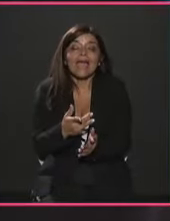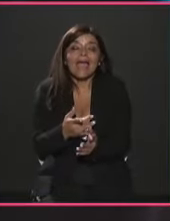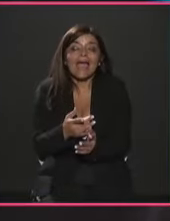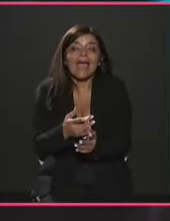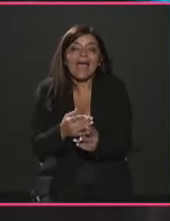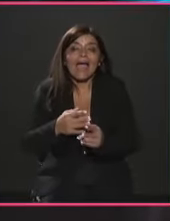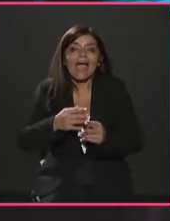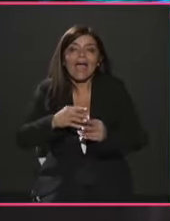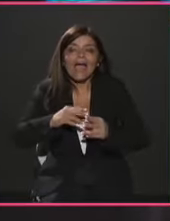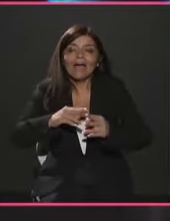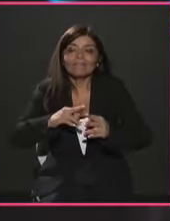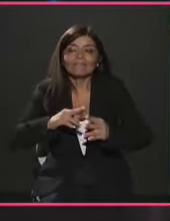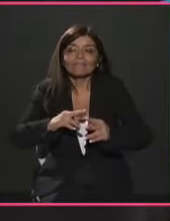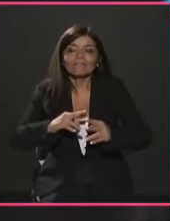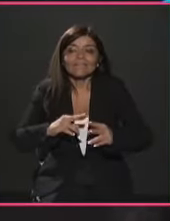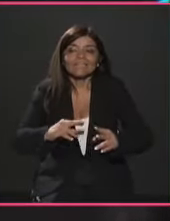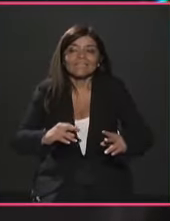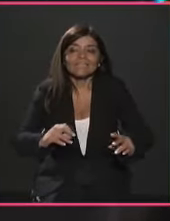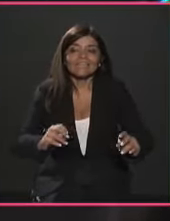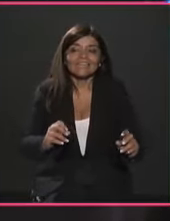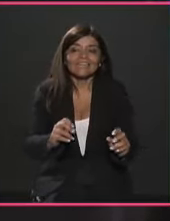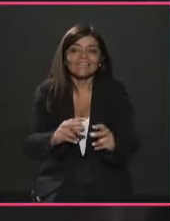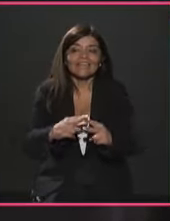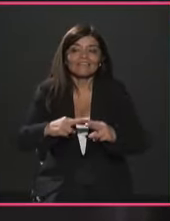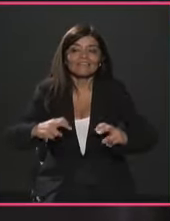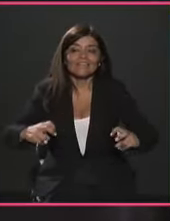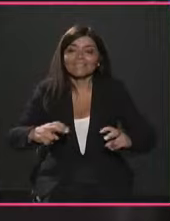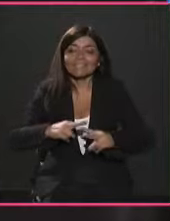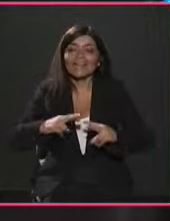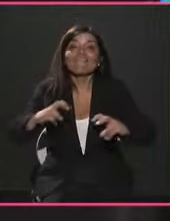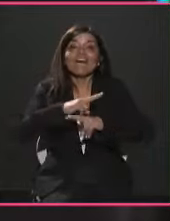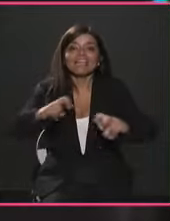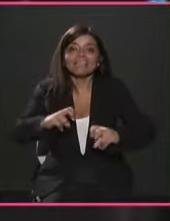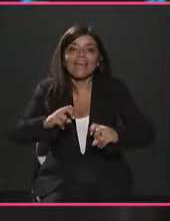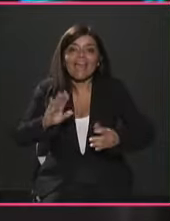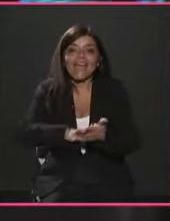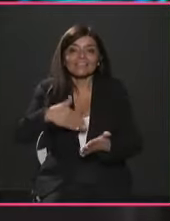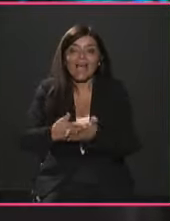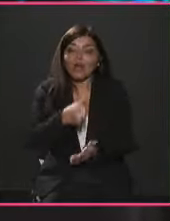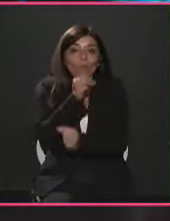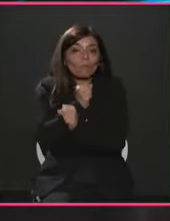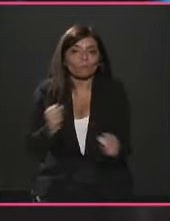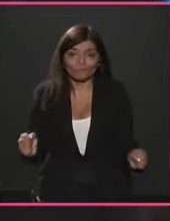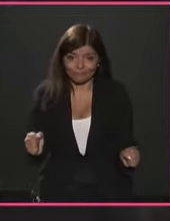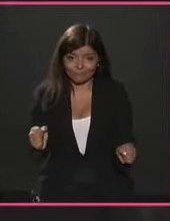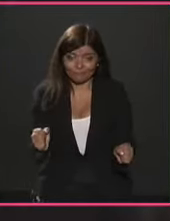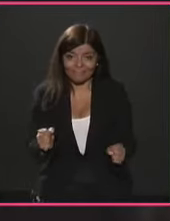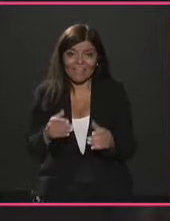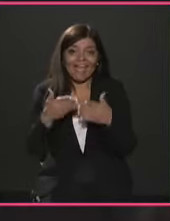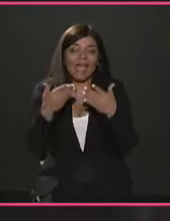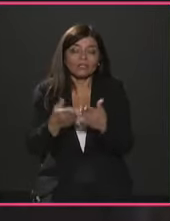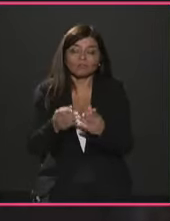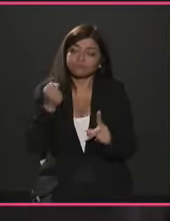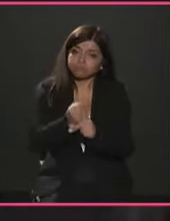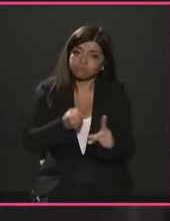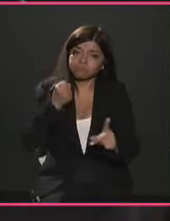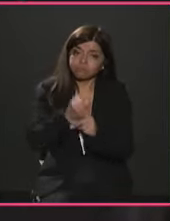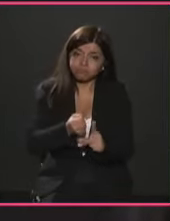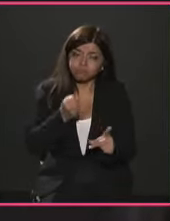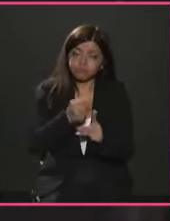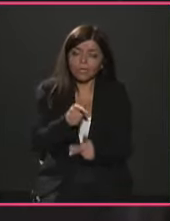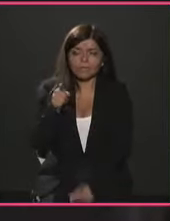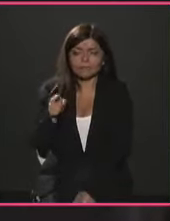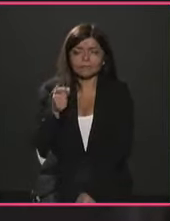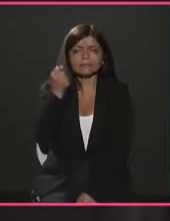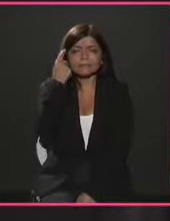no tenían Cómo curarla así es eso la llevó a emprender una lucha Que obviamente avalada por sus conocimientos